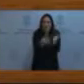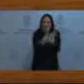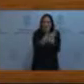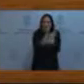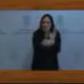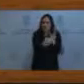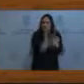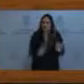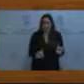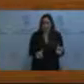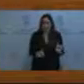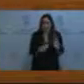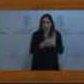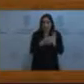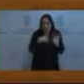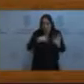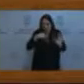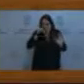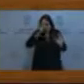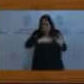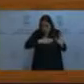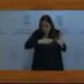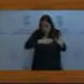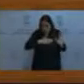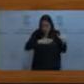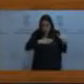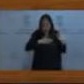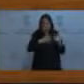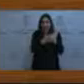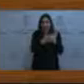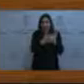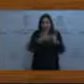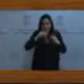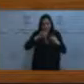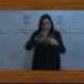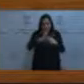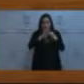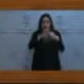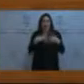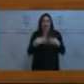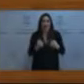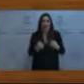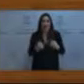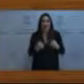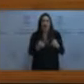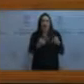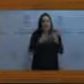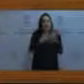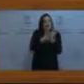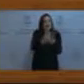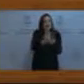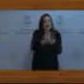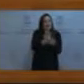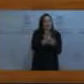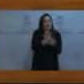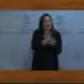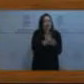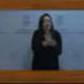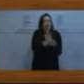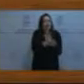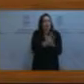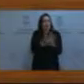calidad, creo yo, al menos, que la calidad en la sanidad pública debe venir definida por esos pequeños